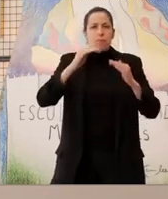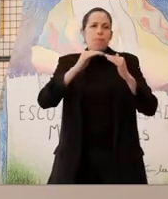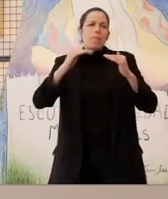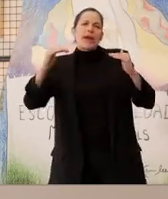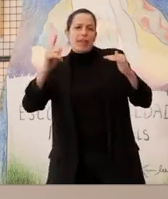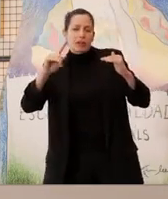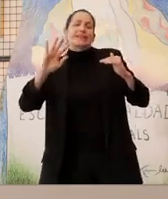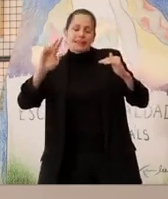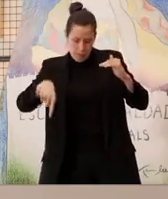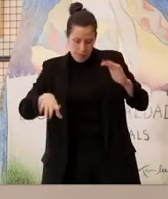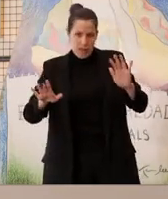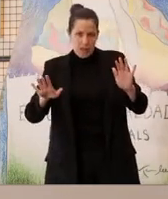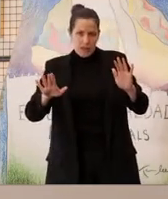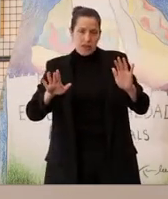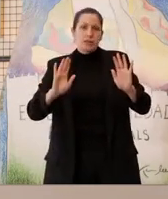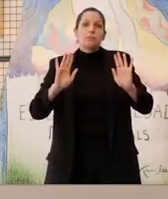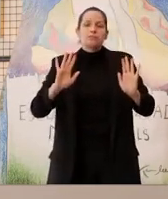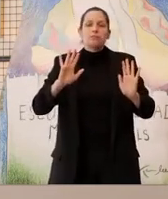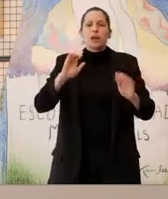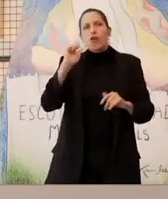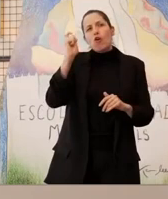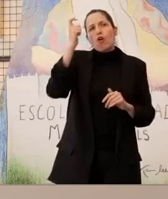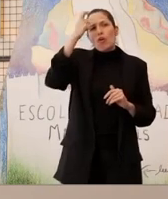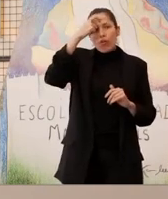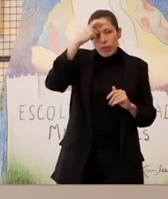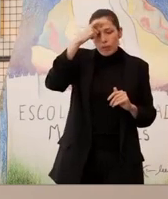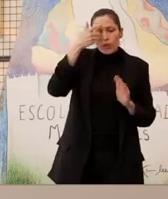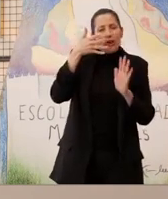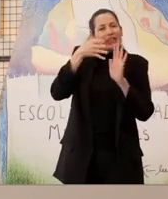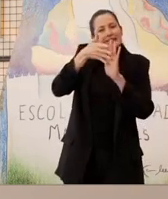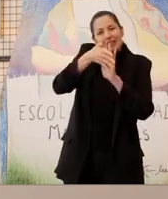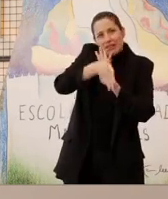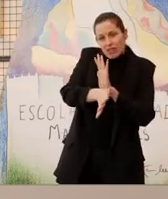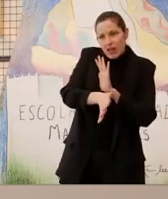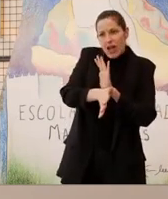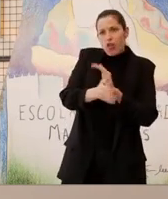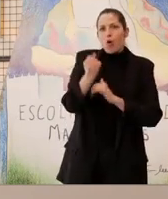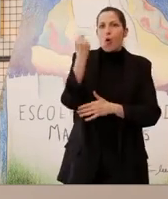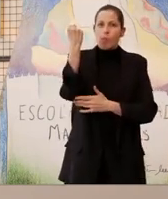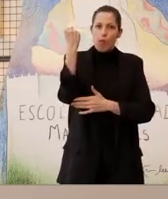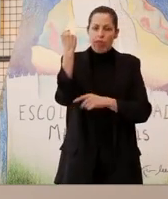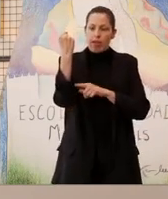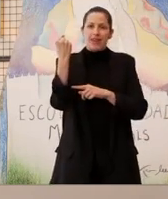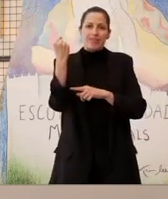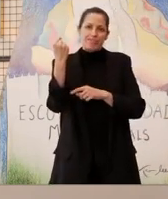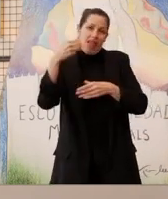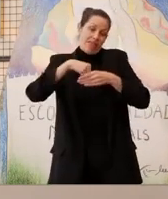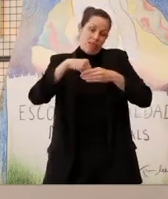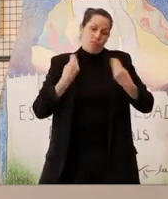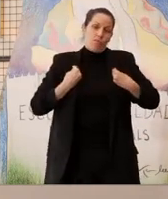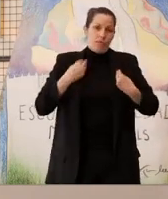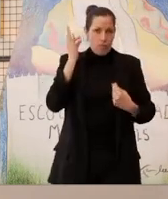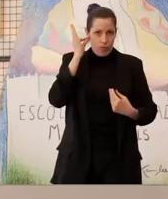también sino reconceptualizar el significado que tiene el poder para la vida de las mujeres